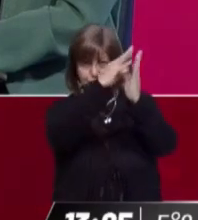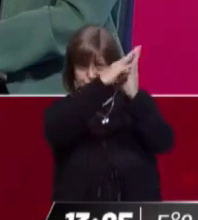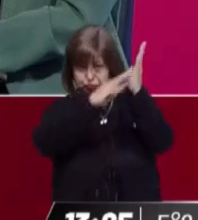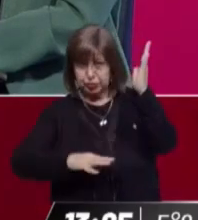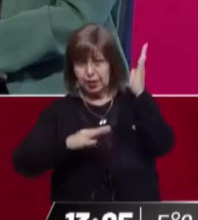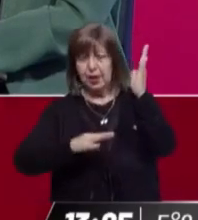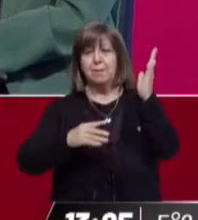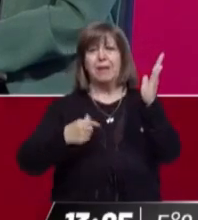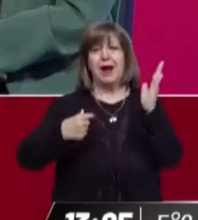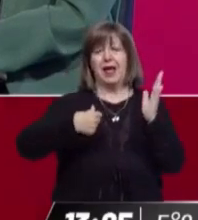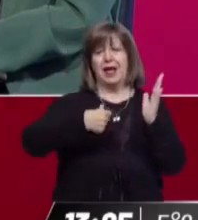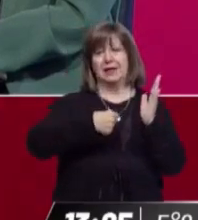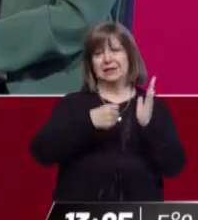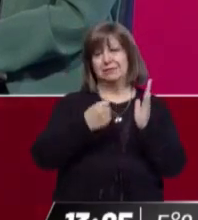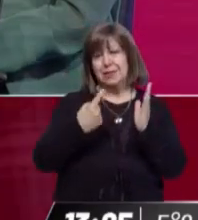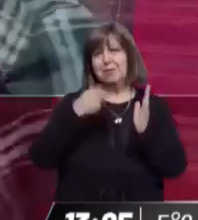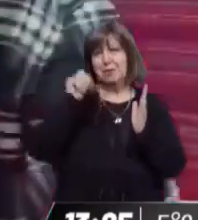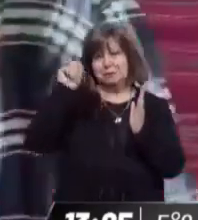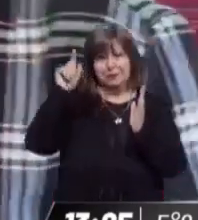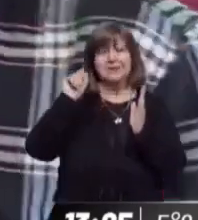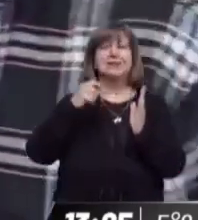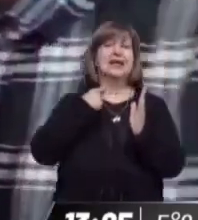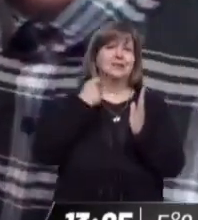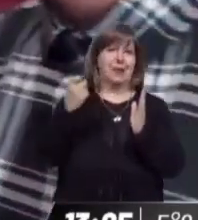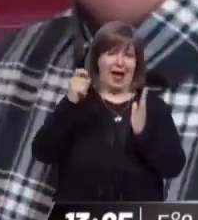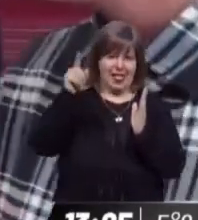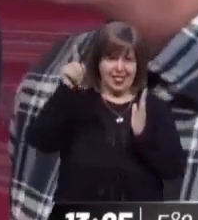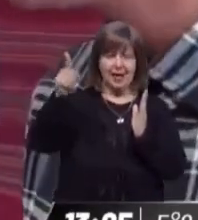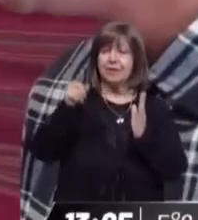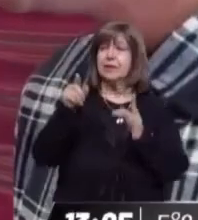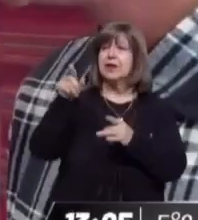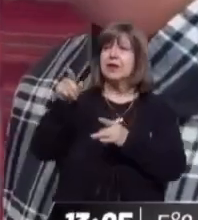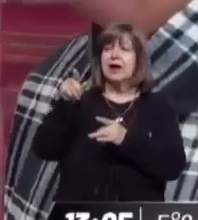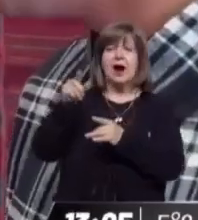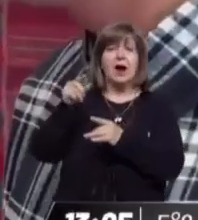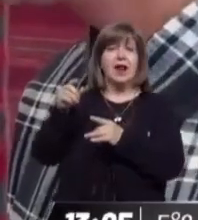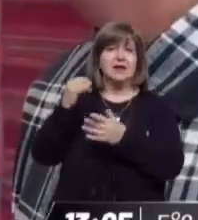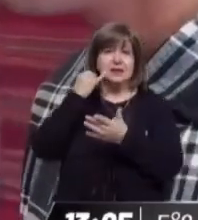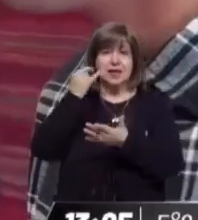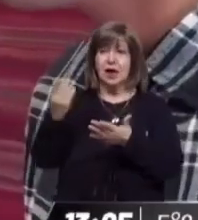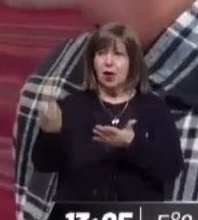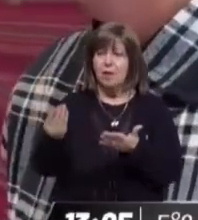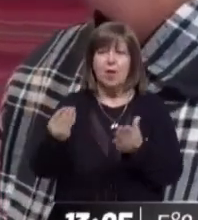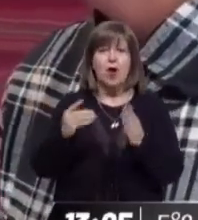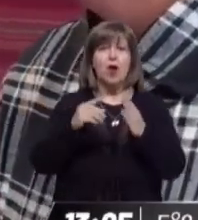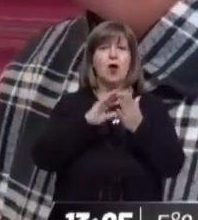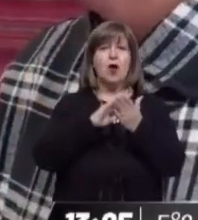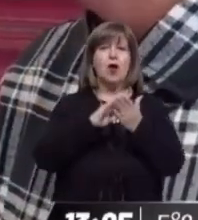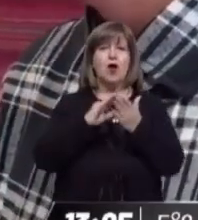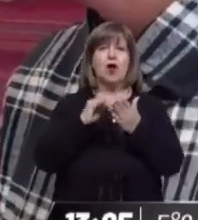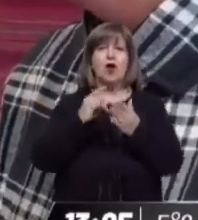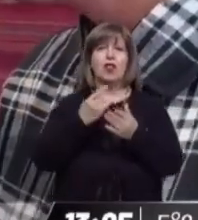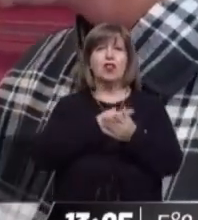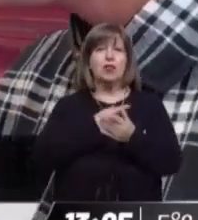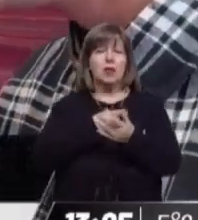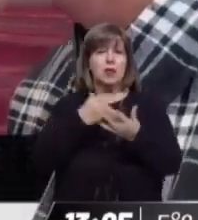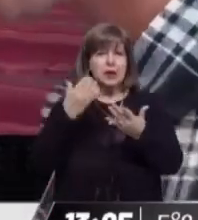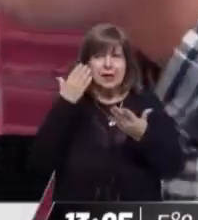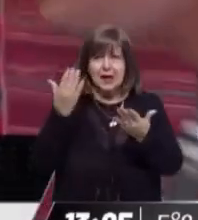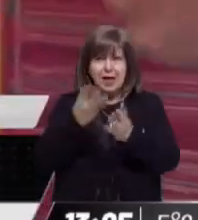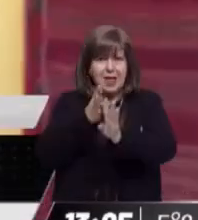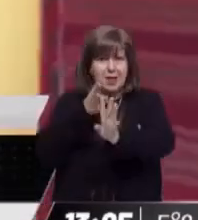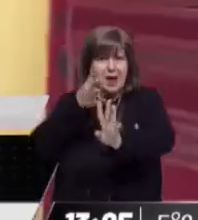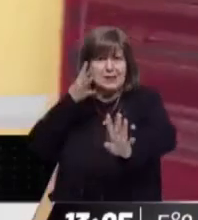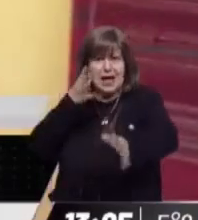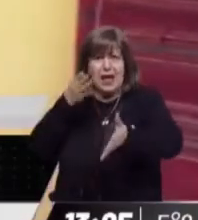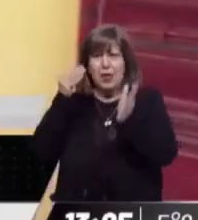con el cónsul é es Ramón vesco a casas que nos va a dar más precisiones porque se tienen que habilitar estos nuevos turnos en la zona de cuyo por la gran cantidad de demanda Así